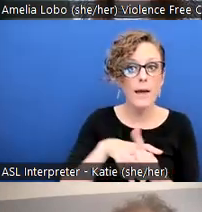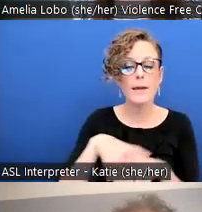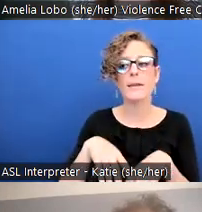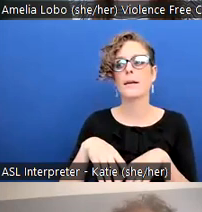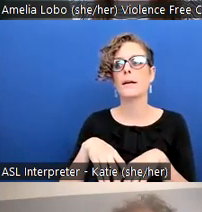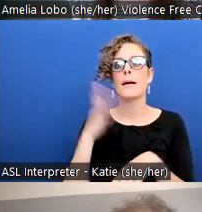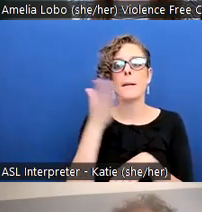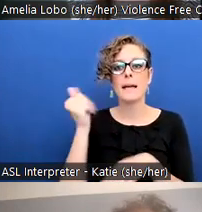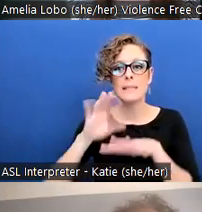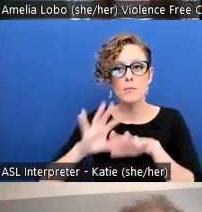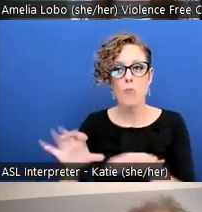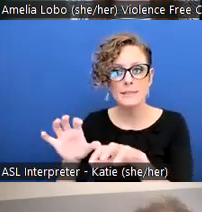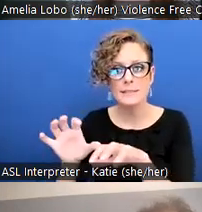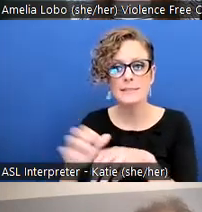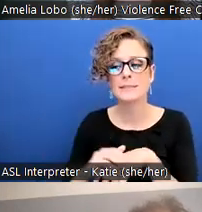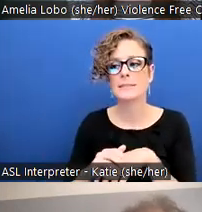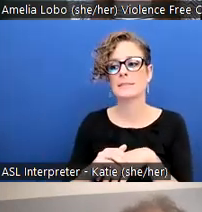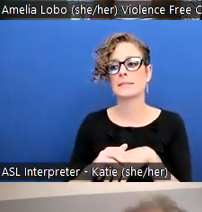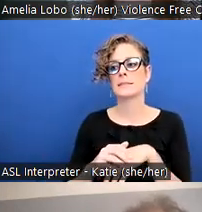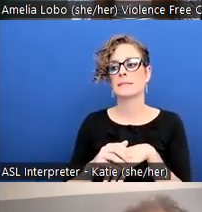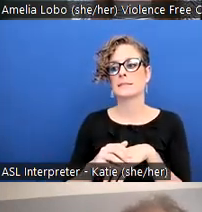cuántos solicitaron